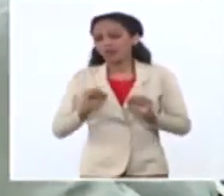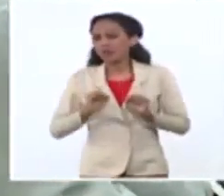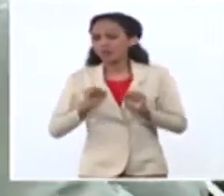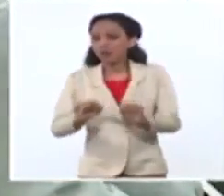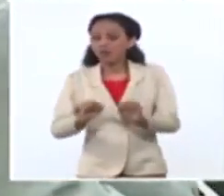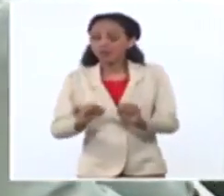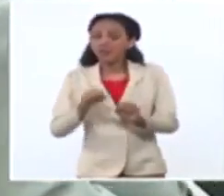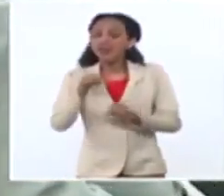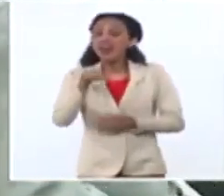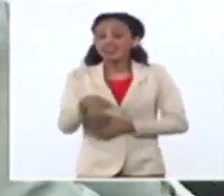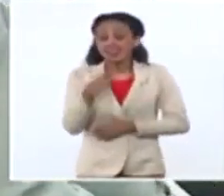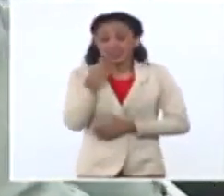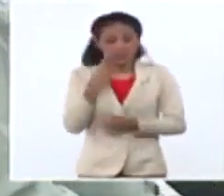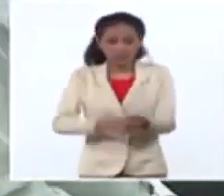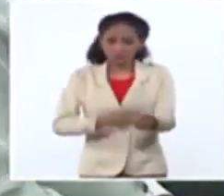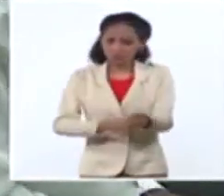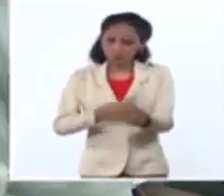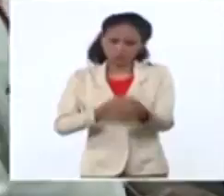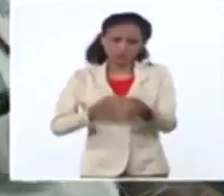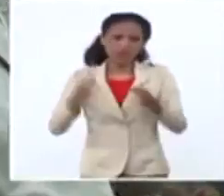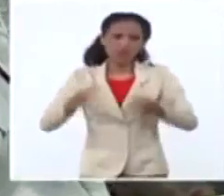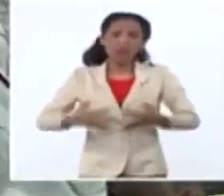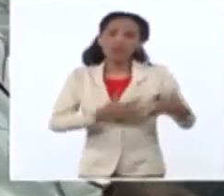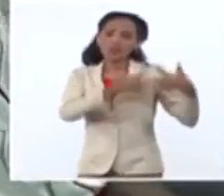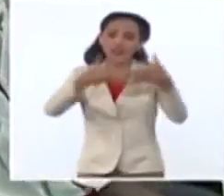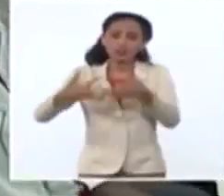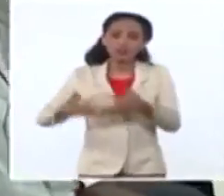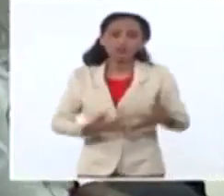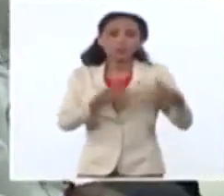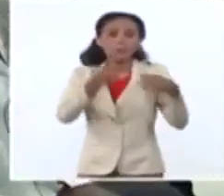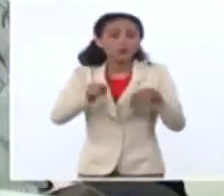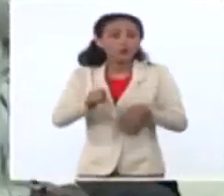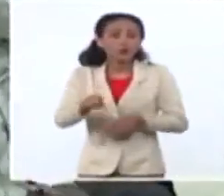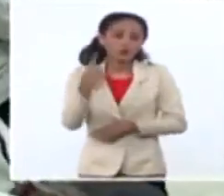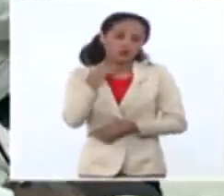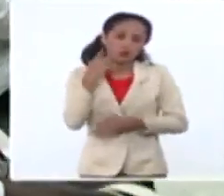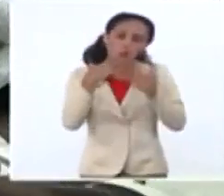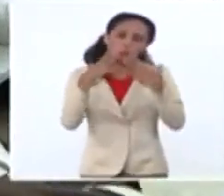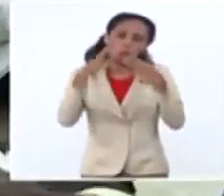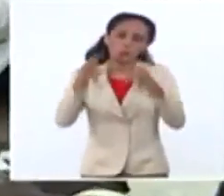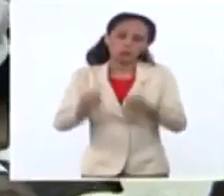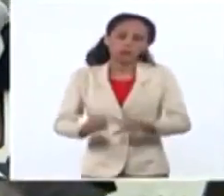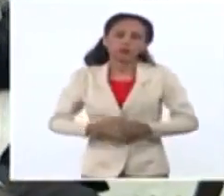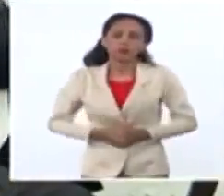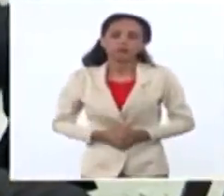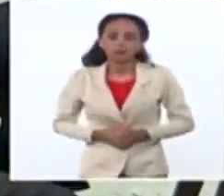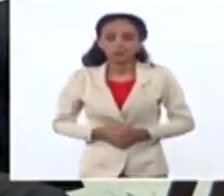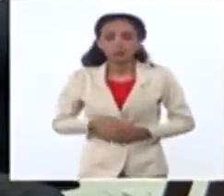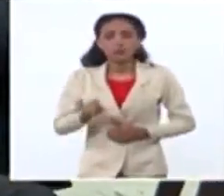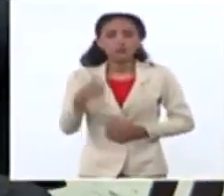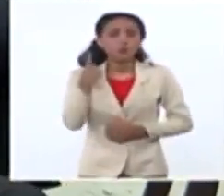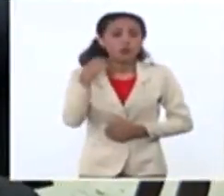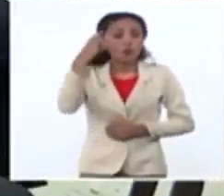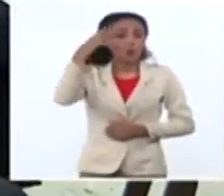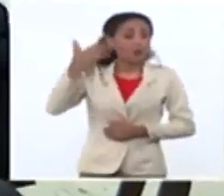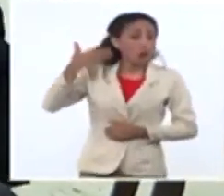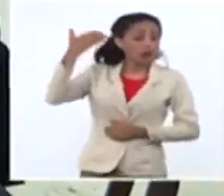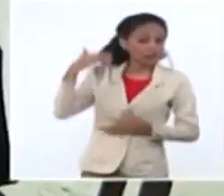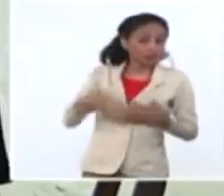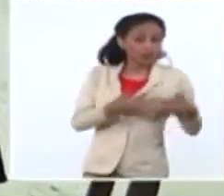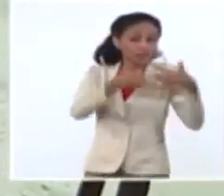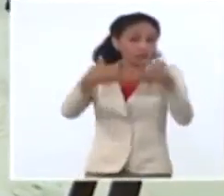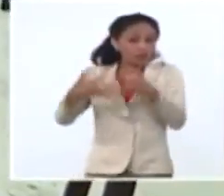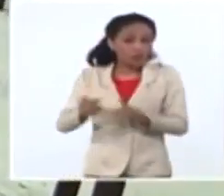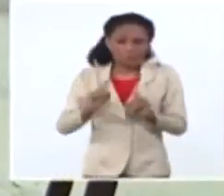años, particularmente en los años del gobierno anterior, cuyas políticas lamentablemente